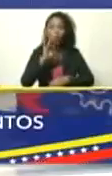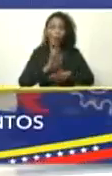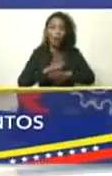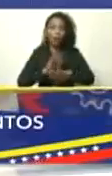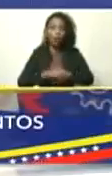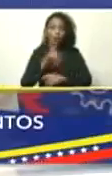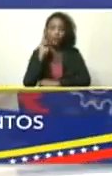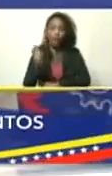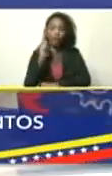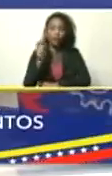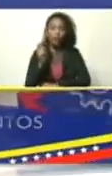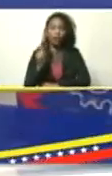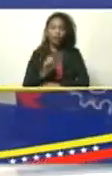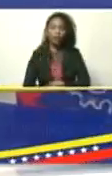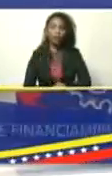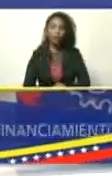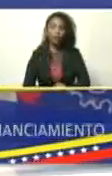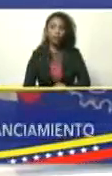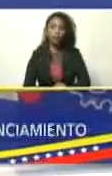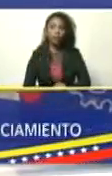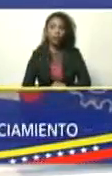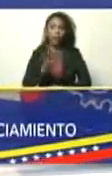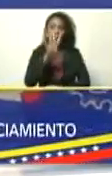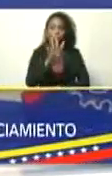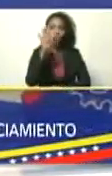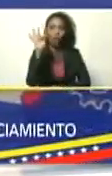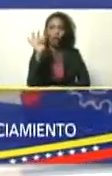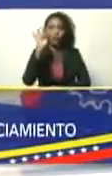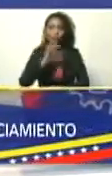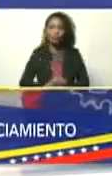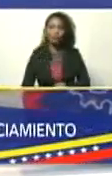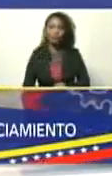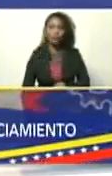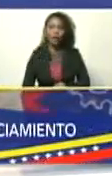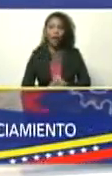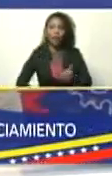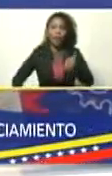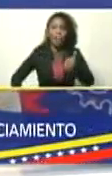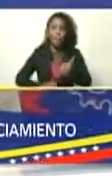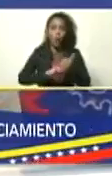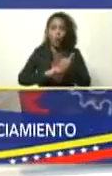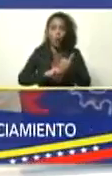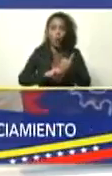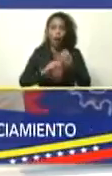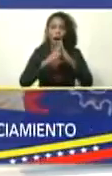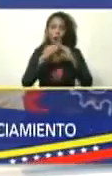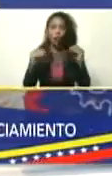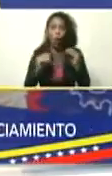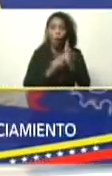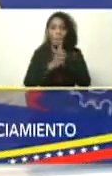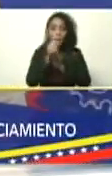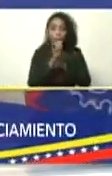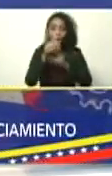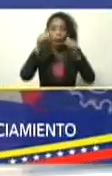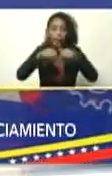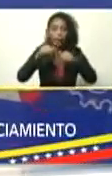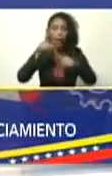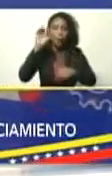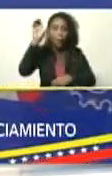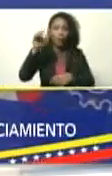del financiamiento, de las 4F y del apoyo a todos los emprendimientos del país. Por